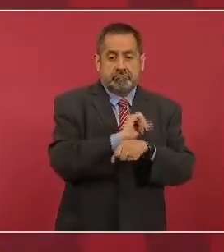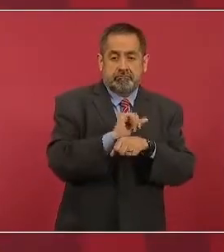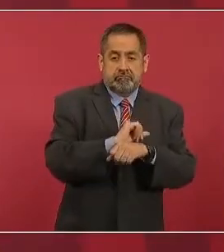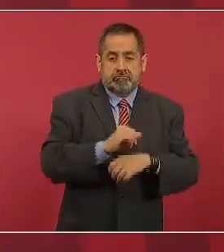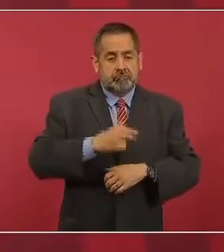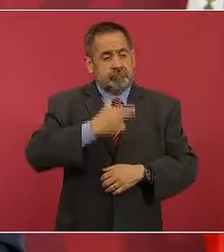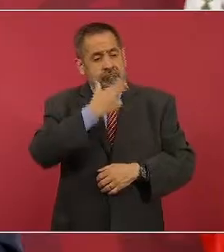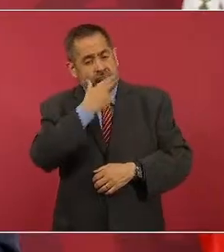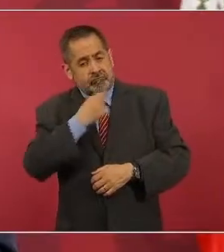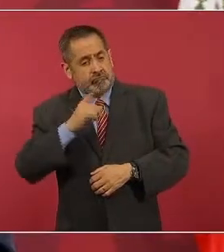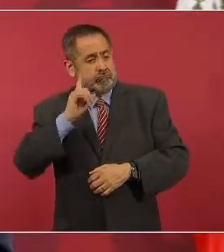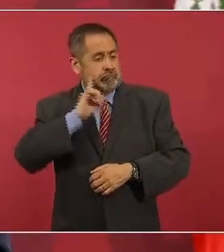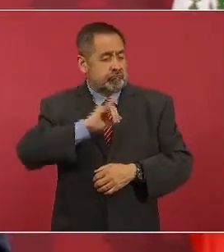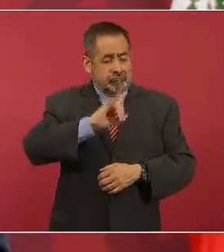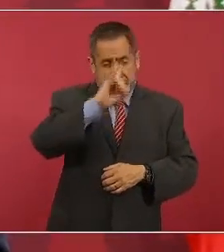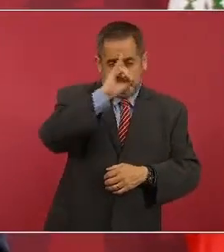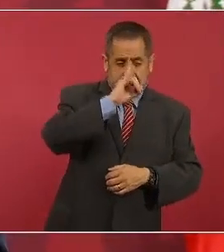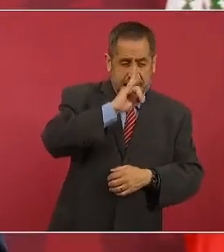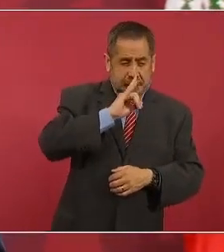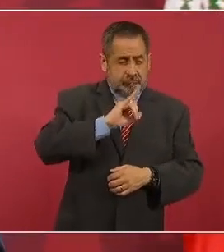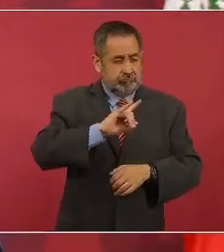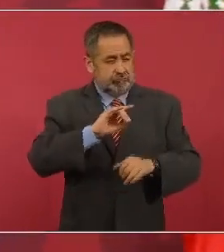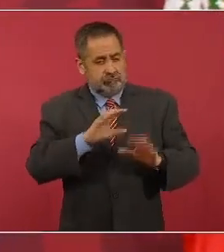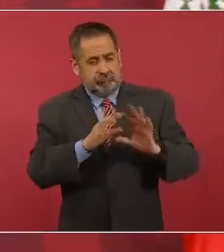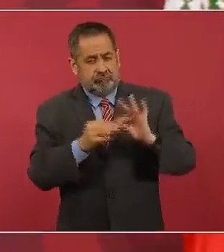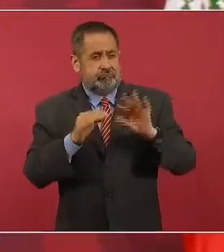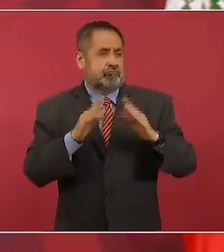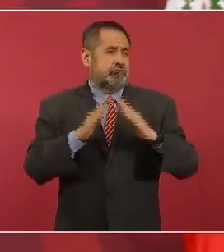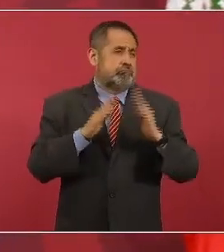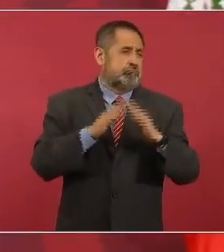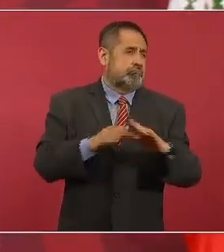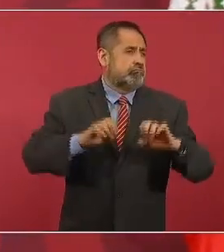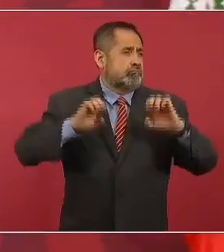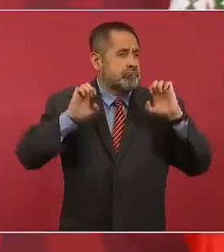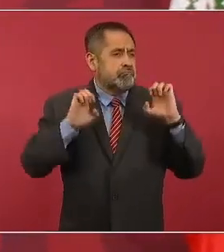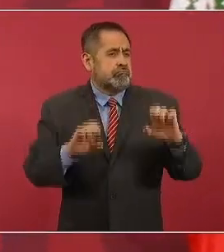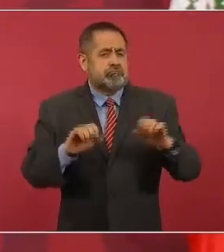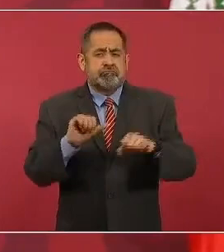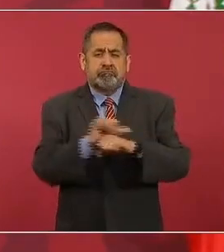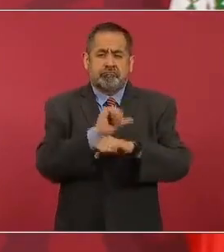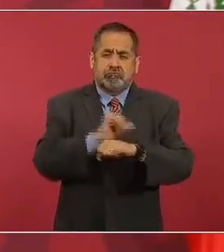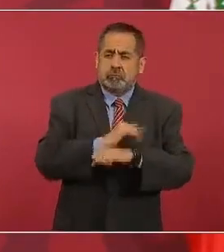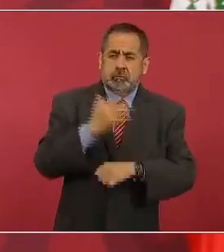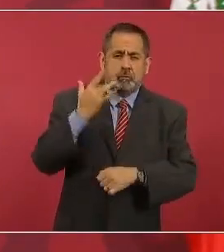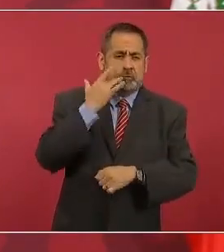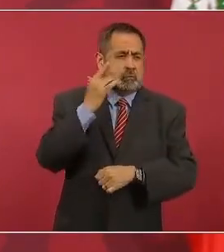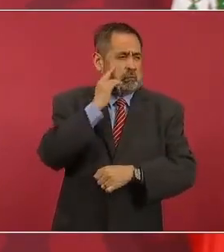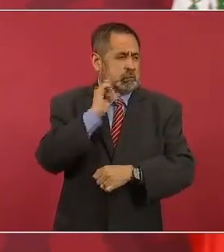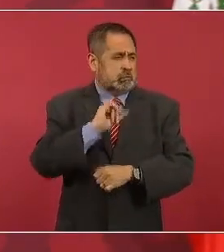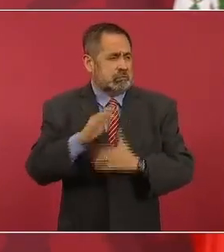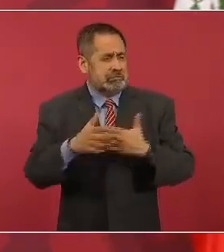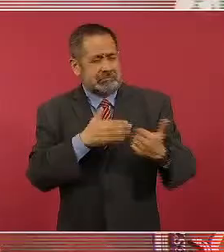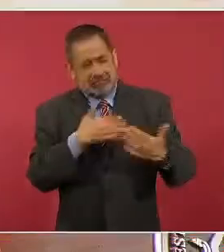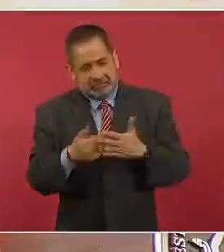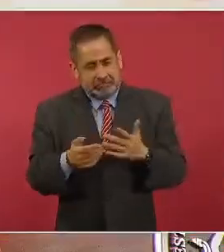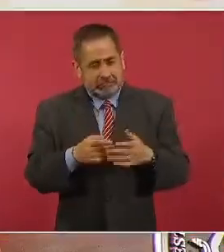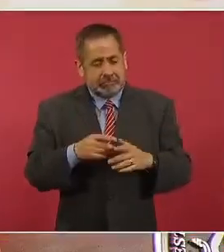hombres, mujeres guapas, residencias, carros últimos modelos,